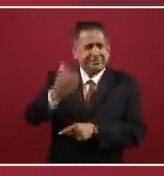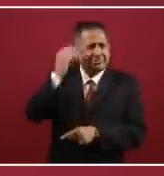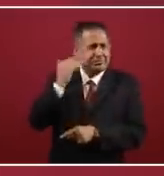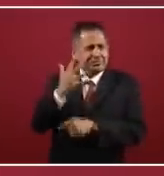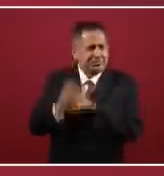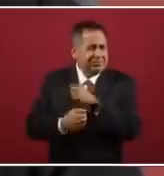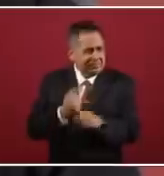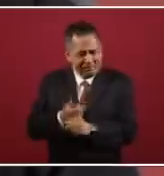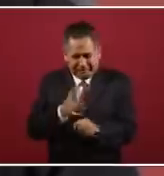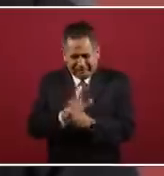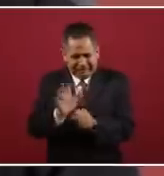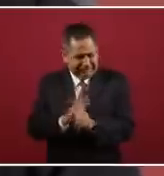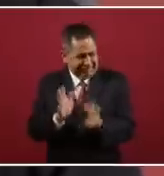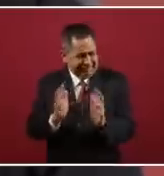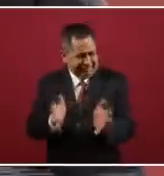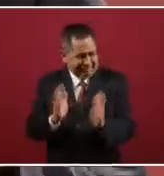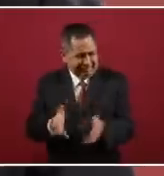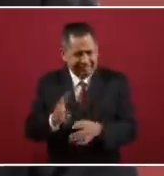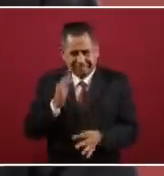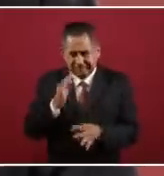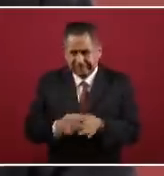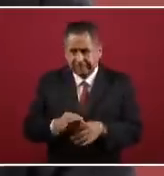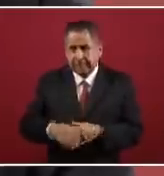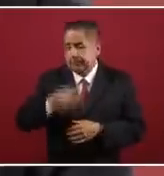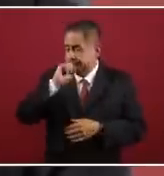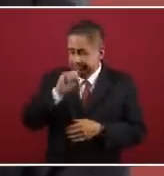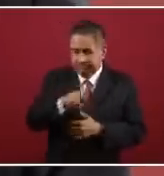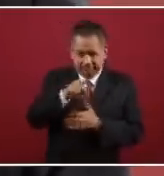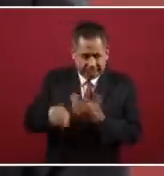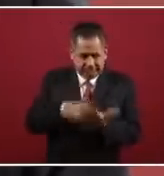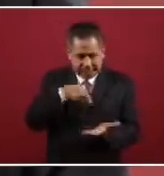años, en las instalaciones